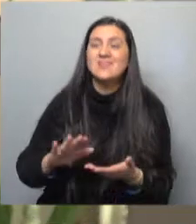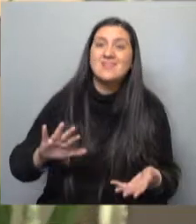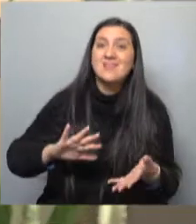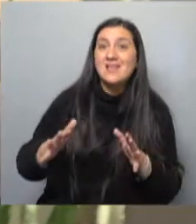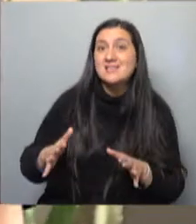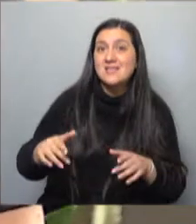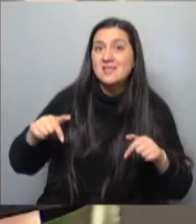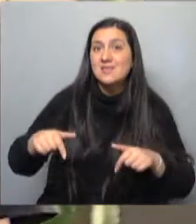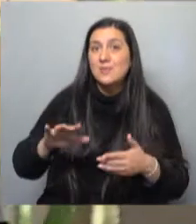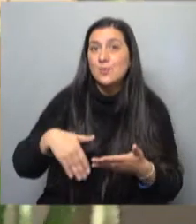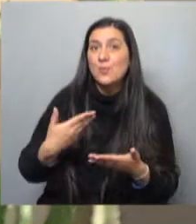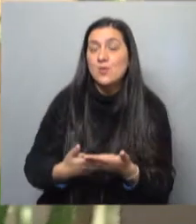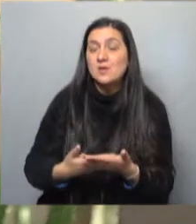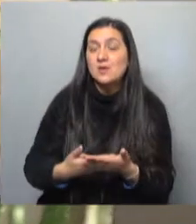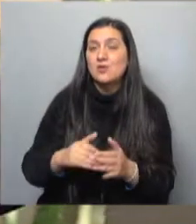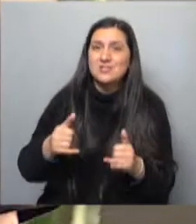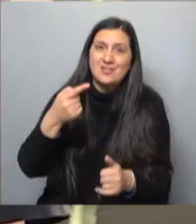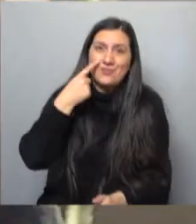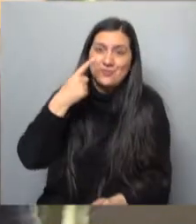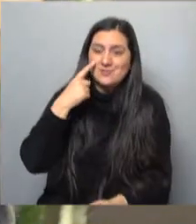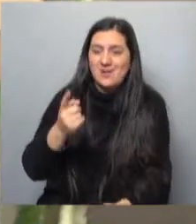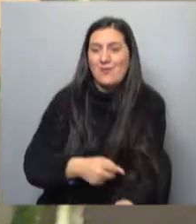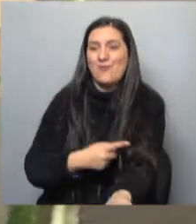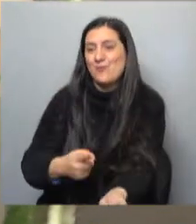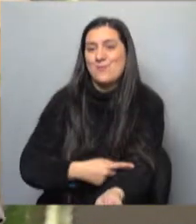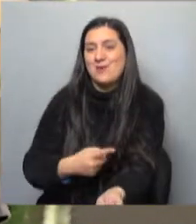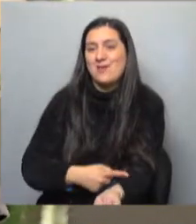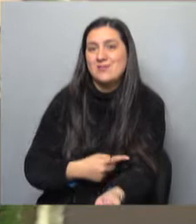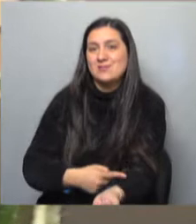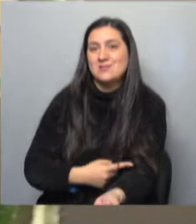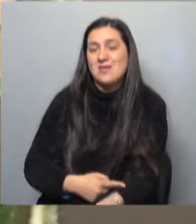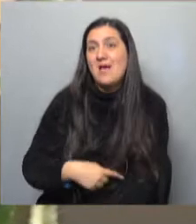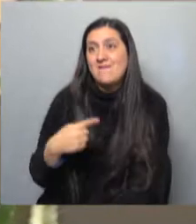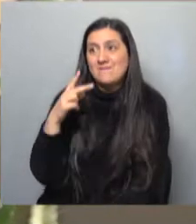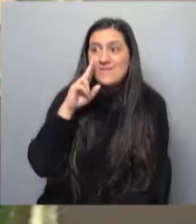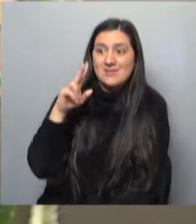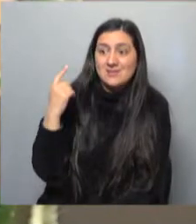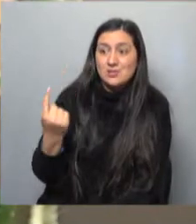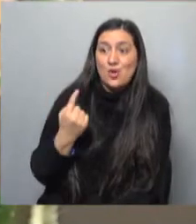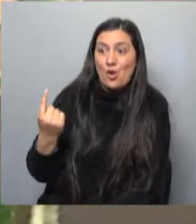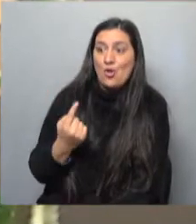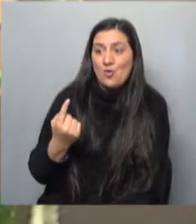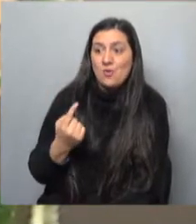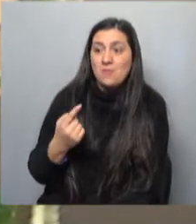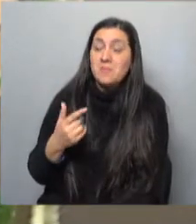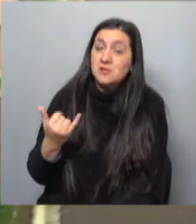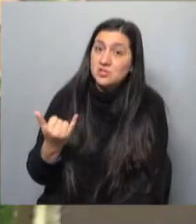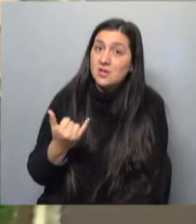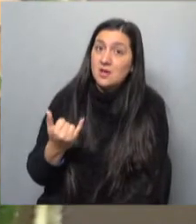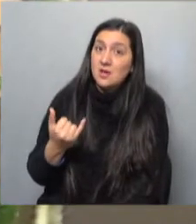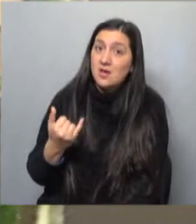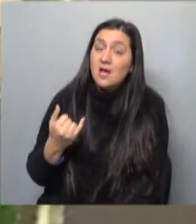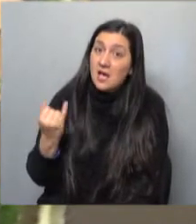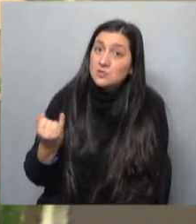esta propuesta, un poco los que ya te conocen están acostumbrados a verte más solo, ¿no? A conocer tu música solo, ya desde hace un tiempo no estás